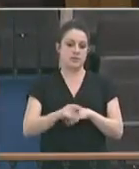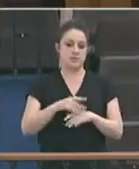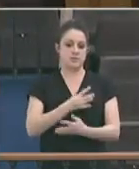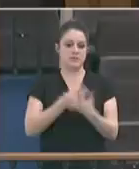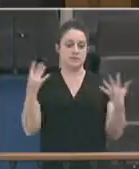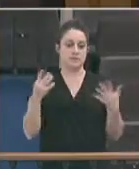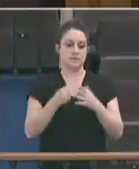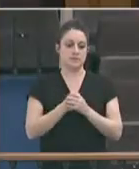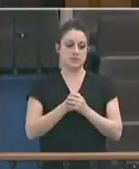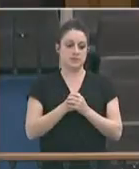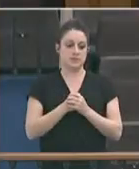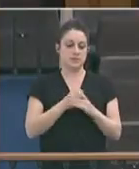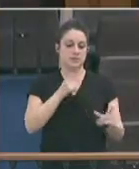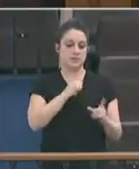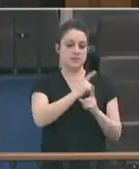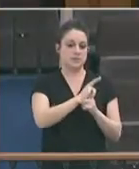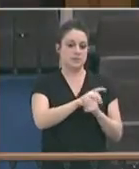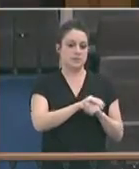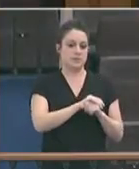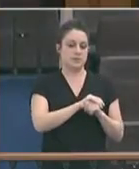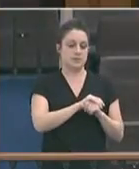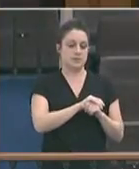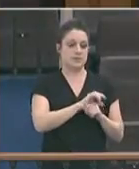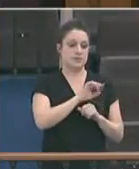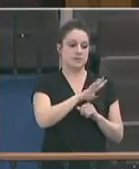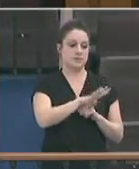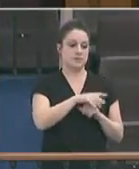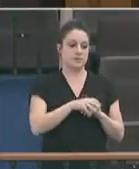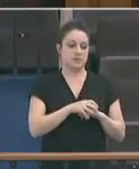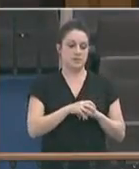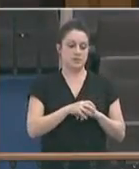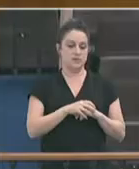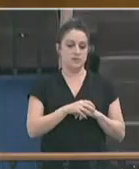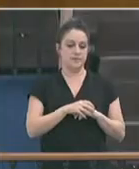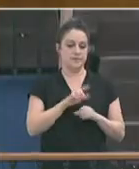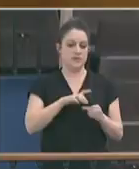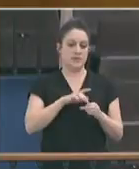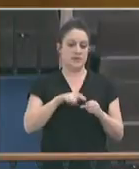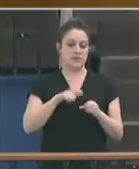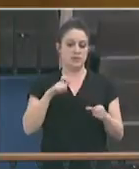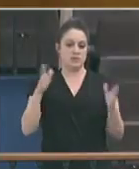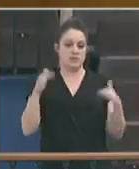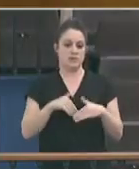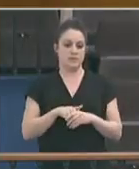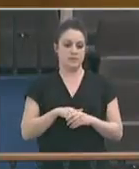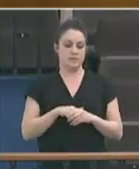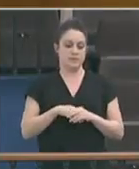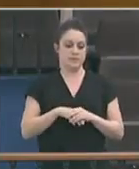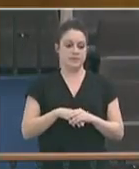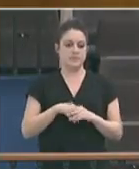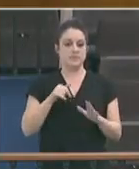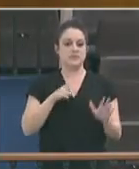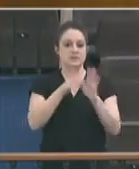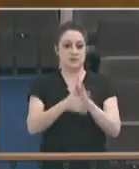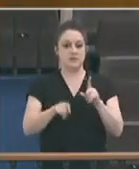19. En contra, 14. Y no hay abstenciones. Por consiguiente, queda aprobada